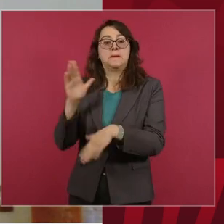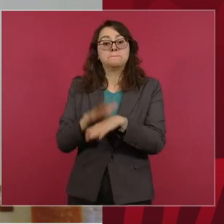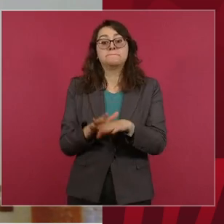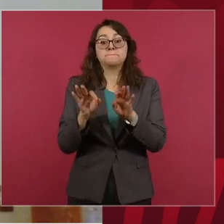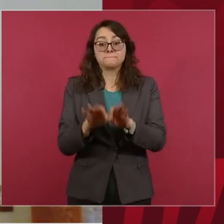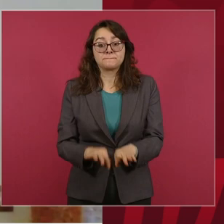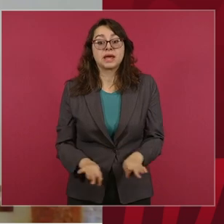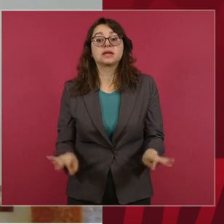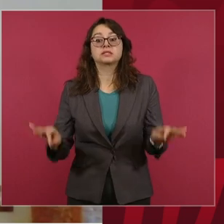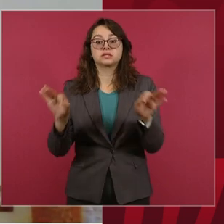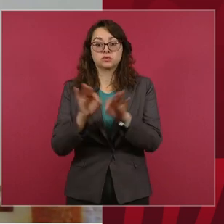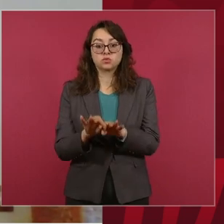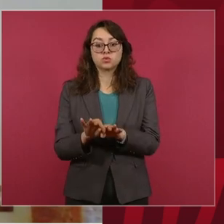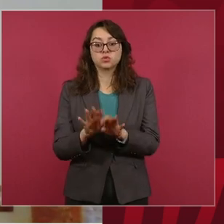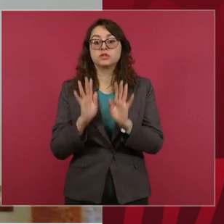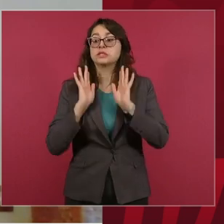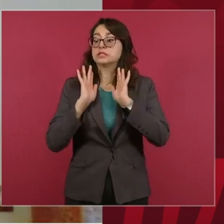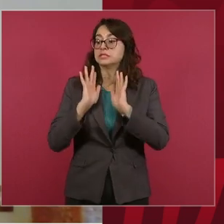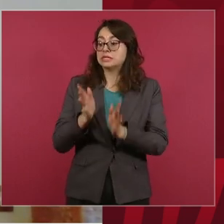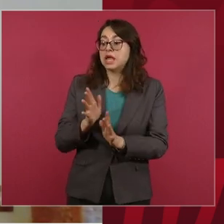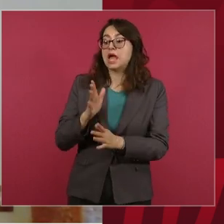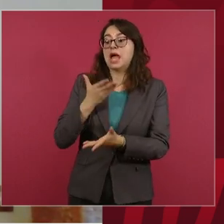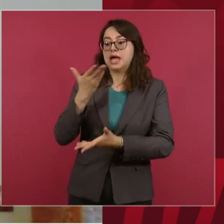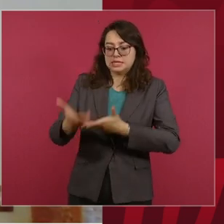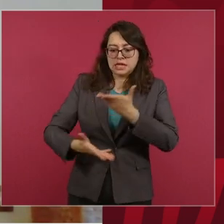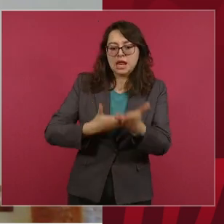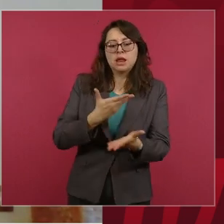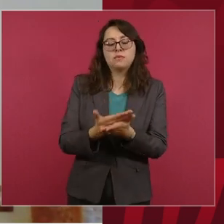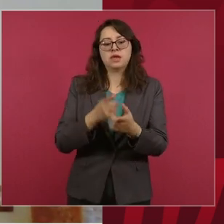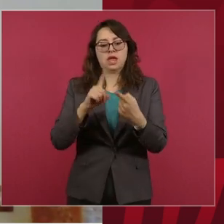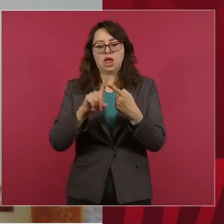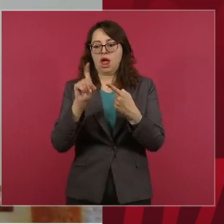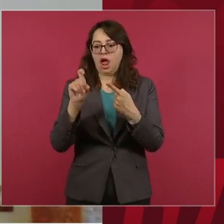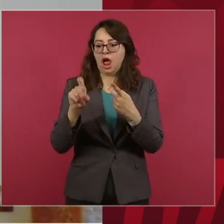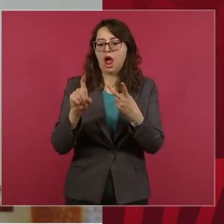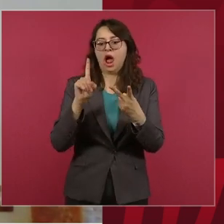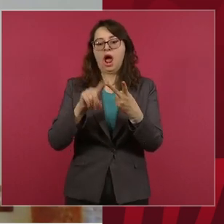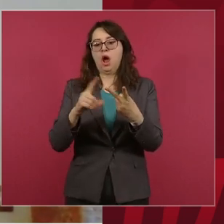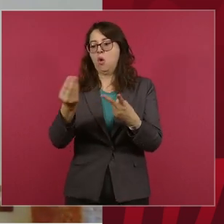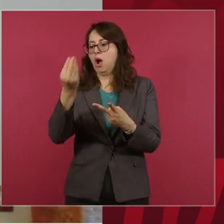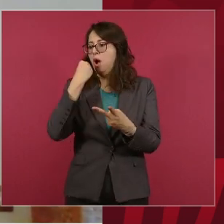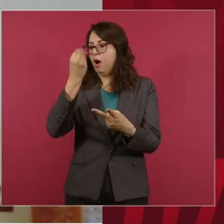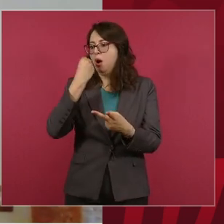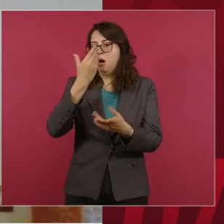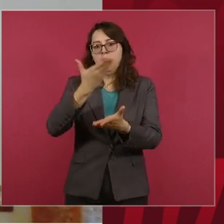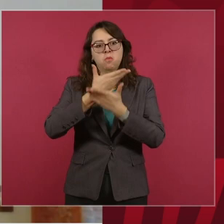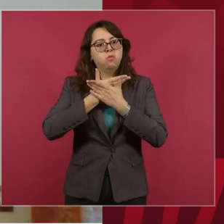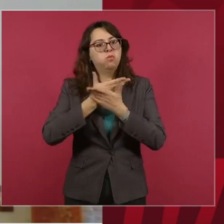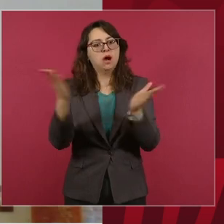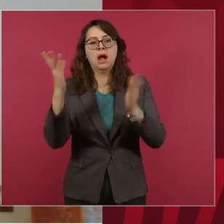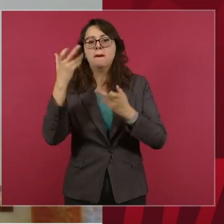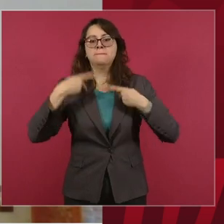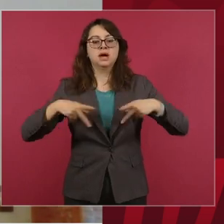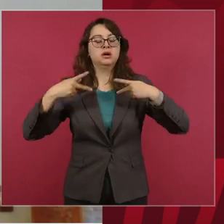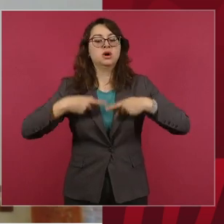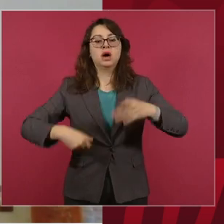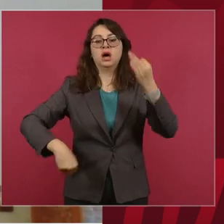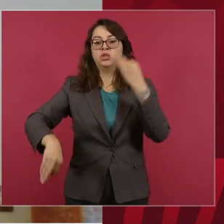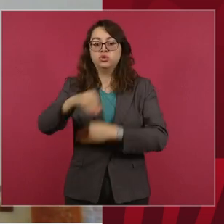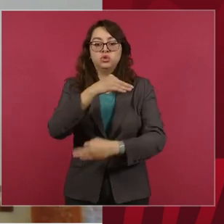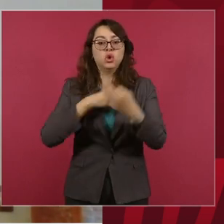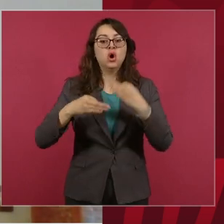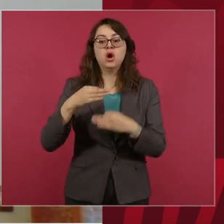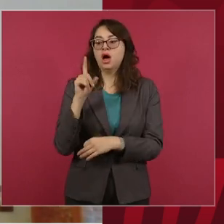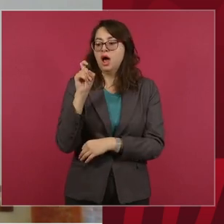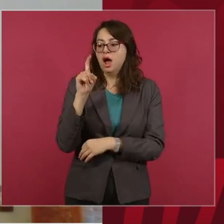es cierto, ya se han restablecido los servicios de agua, alimentación, ahorita todos en sus domicilios cuentan con una